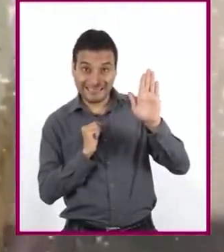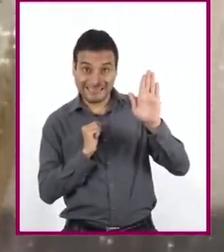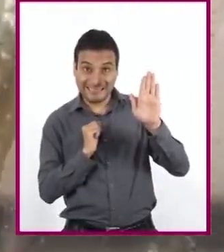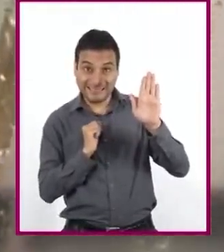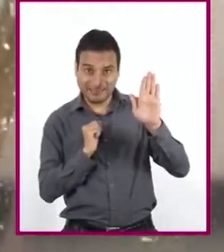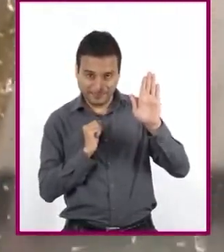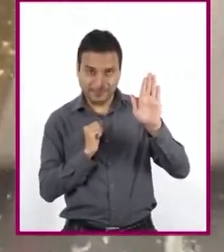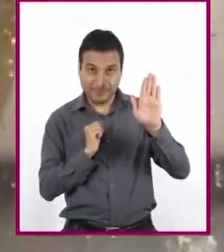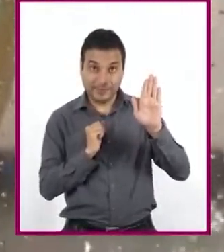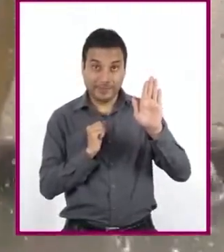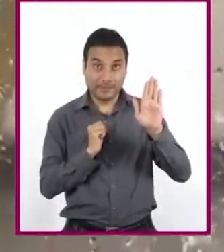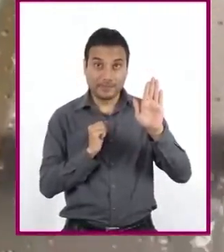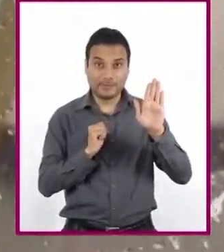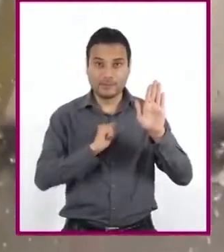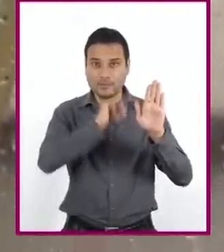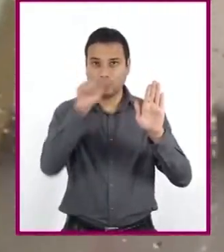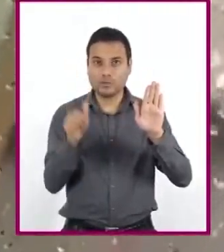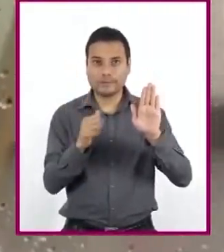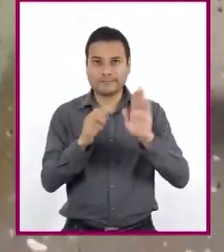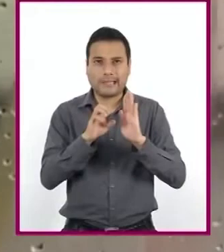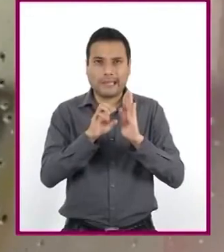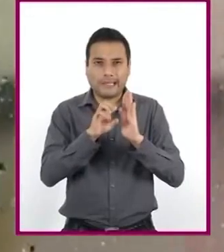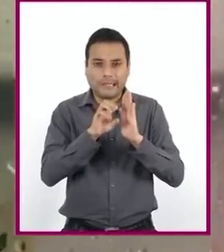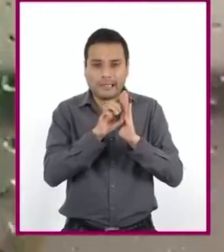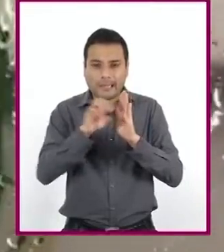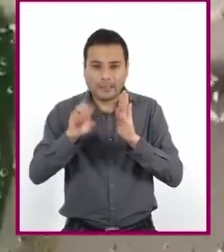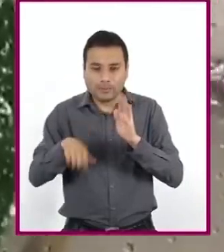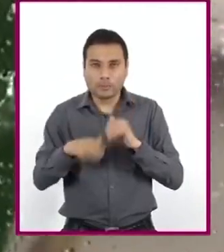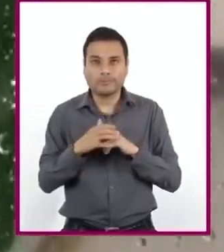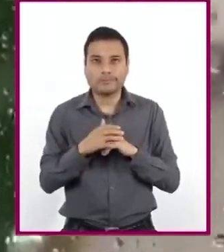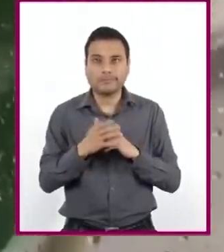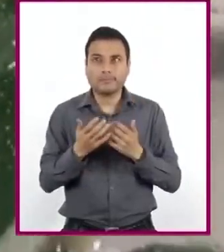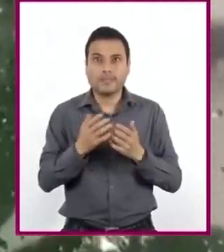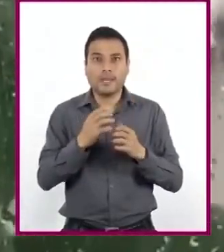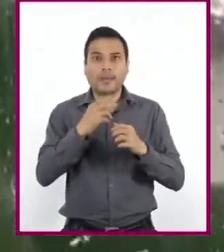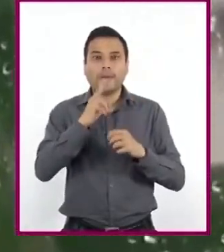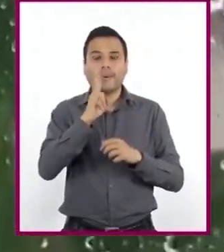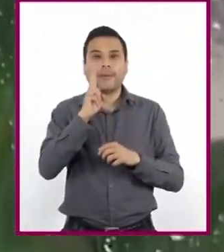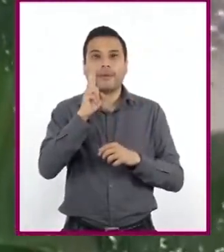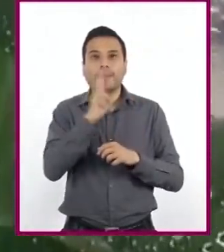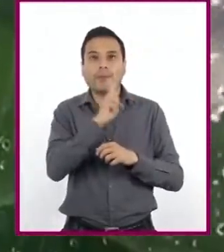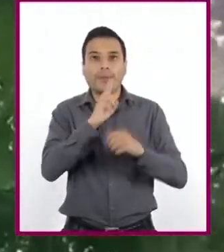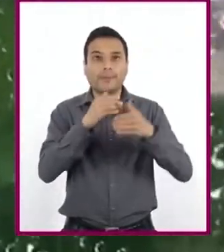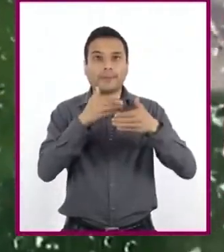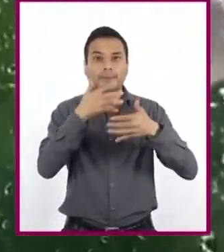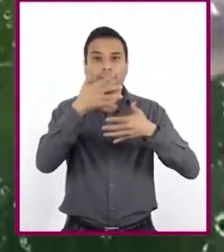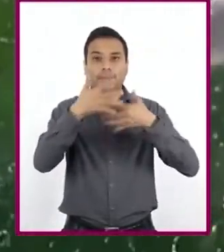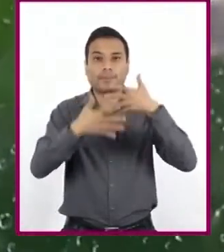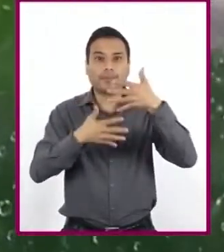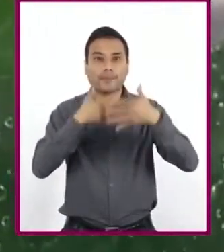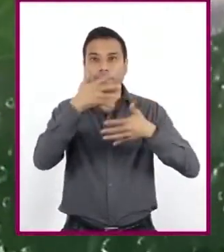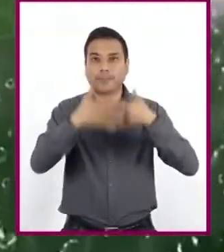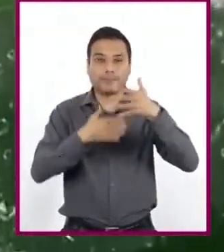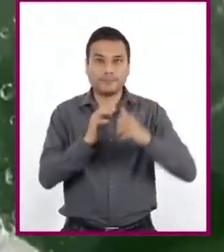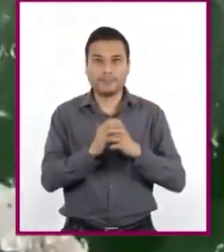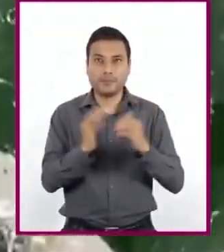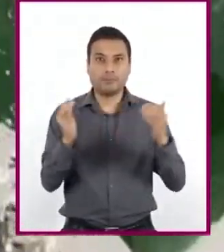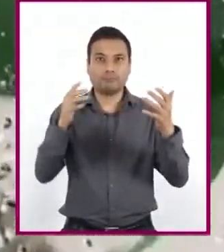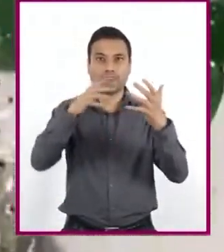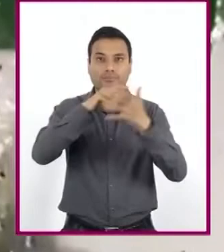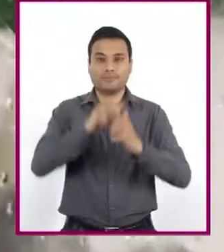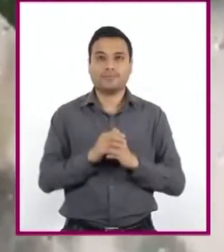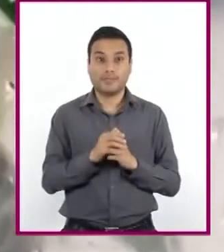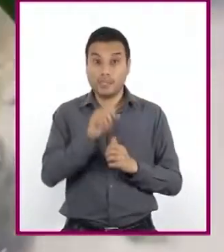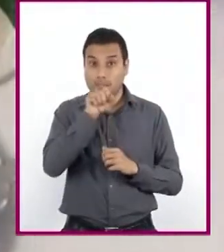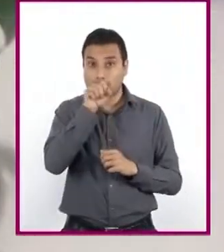al entrar en contacto con las sustancias que hay disueltas en el aire, se mezclan con ellas. Y cuando hay